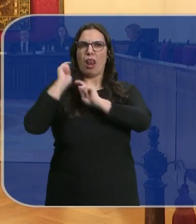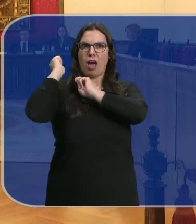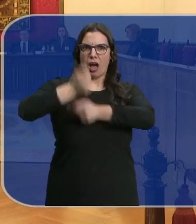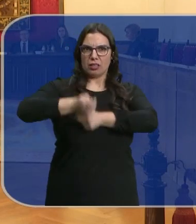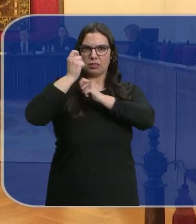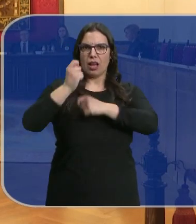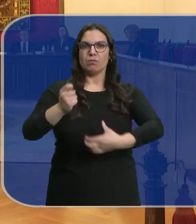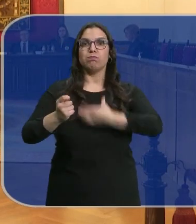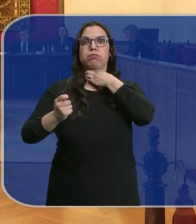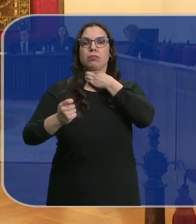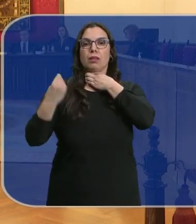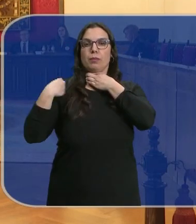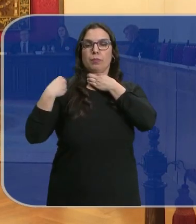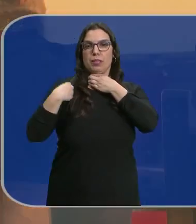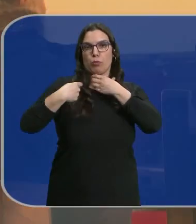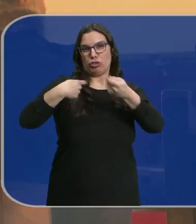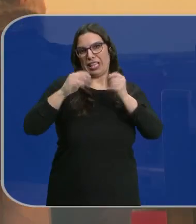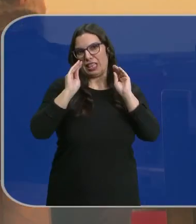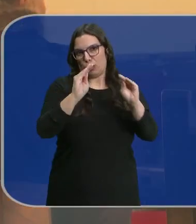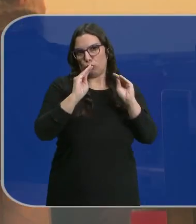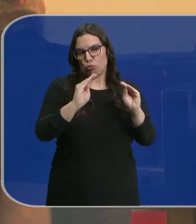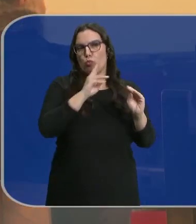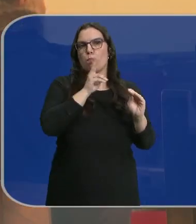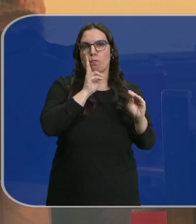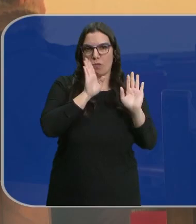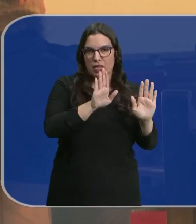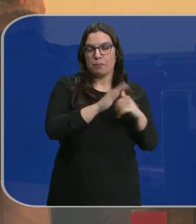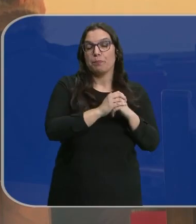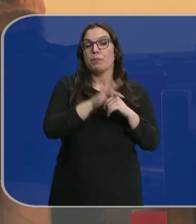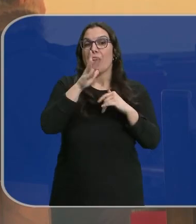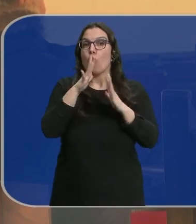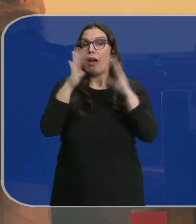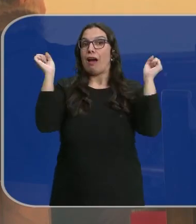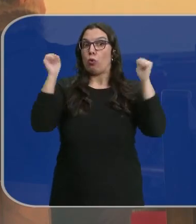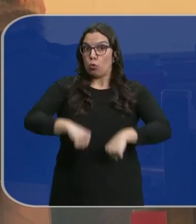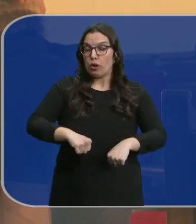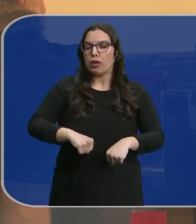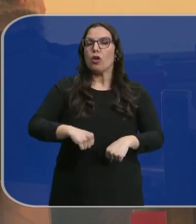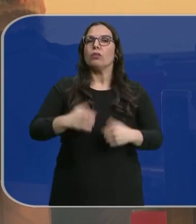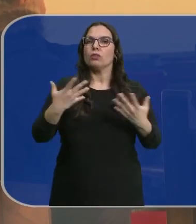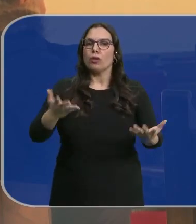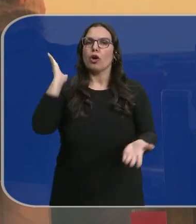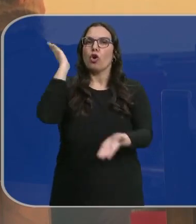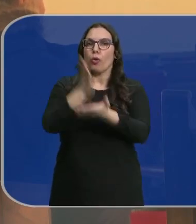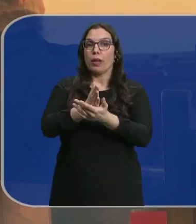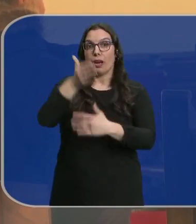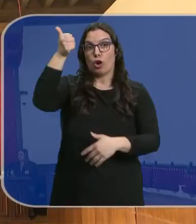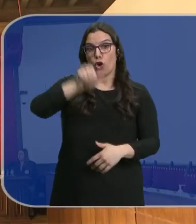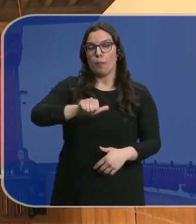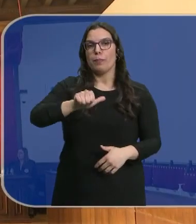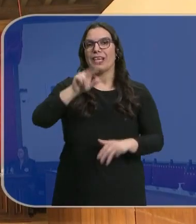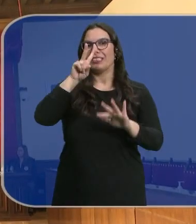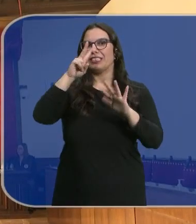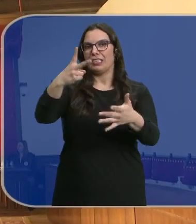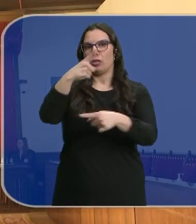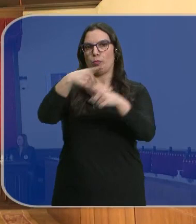macheta y agarrándola del cuello en el bazar propiedad de la madre. Ahora las partes han llegado a un acuerdo por el que se condena al procesado a